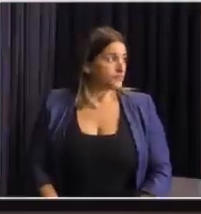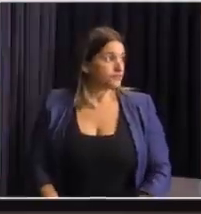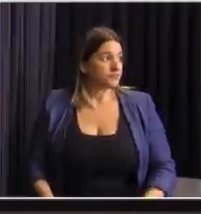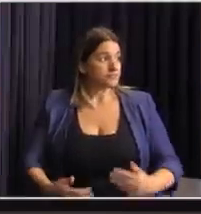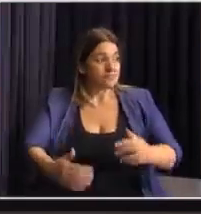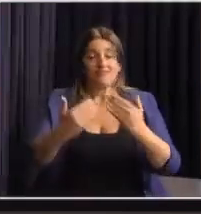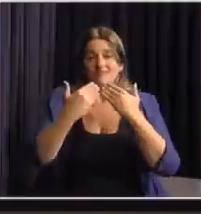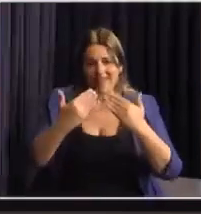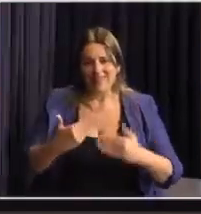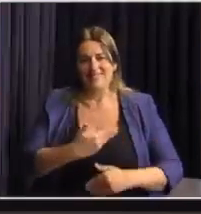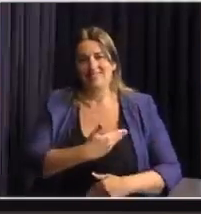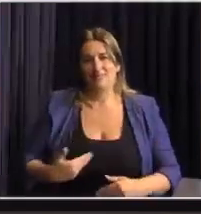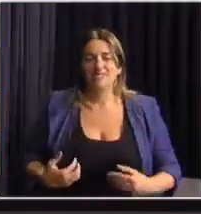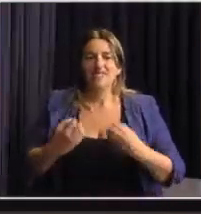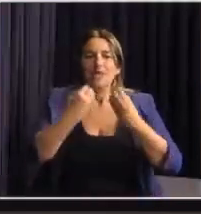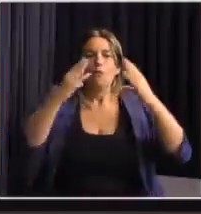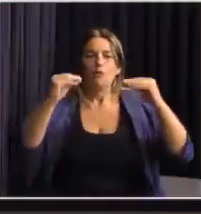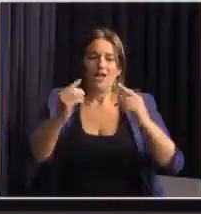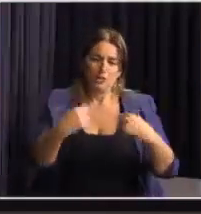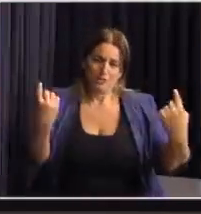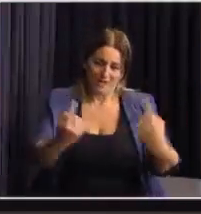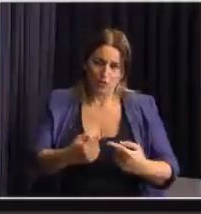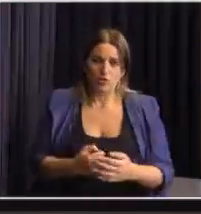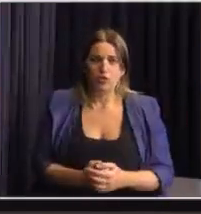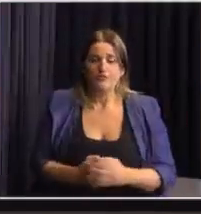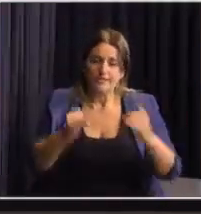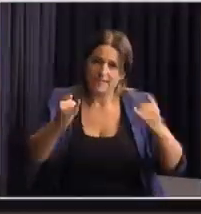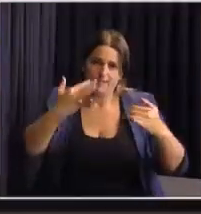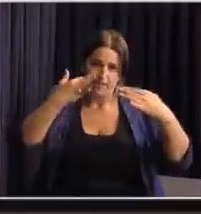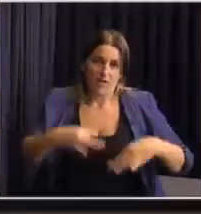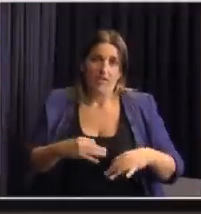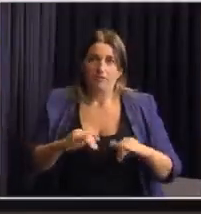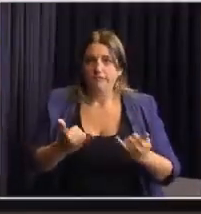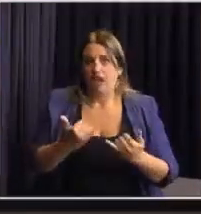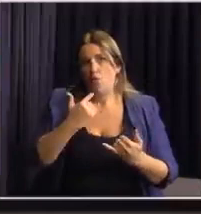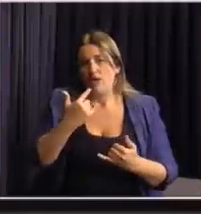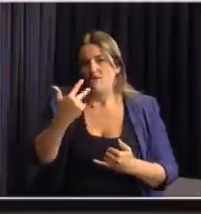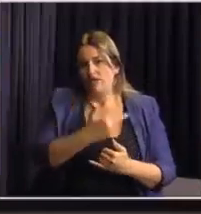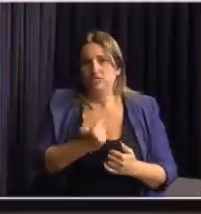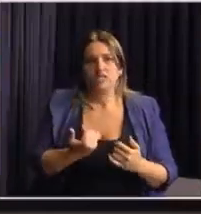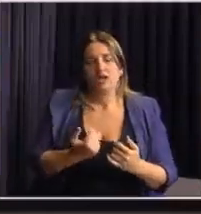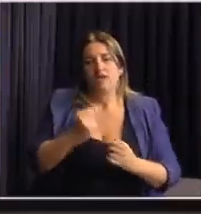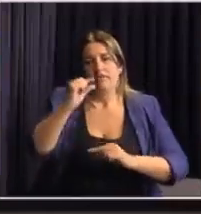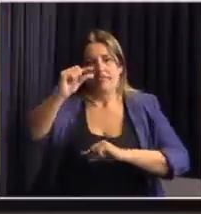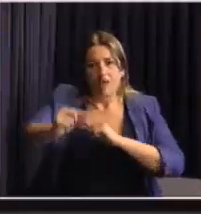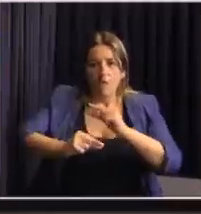Gracias, Presidente. Buenas noches a todos. Efectivamente, hemos fijado un calendario